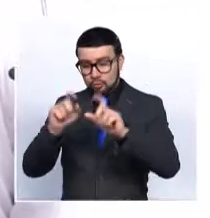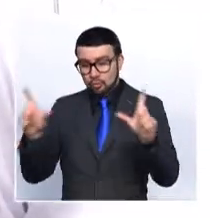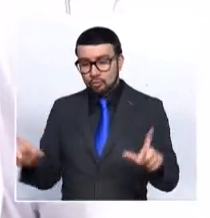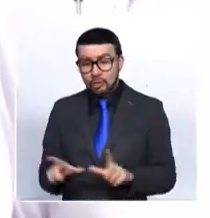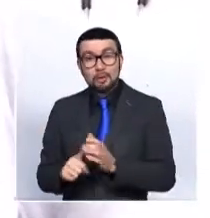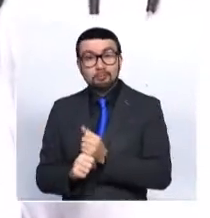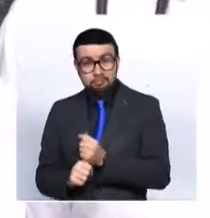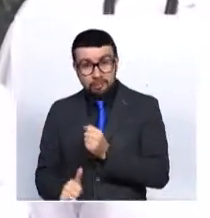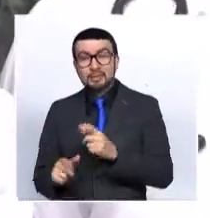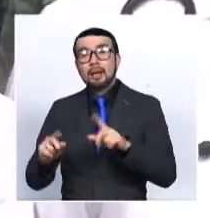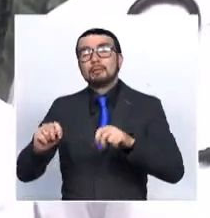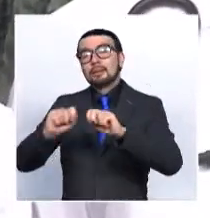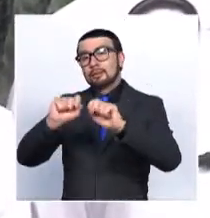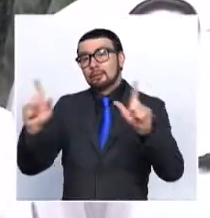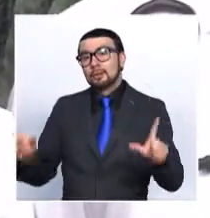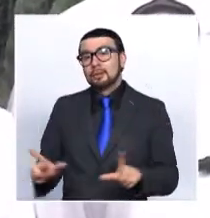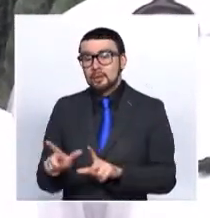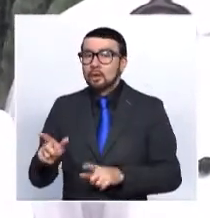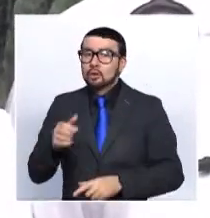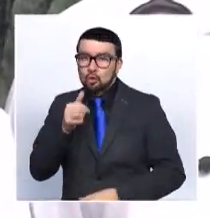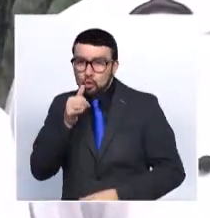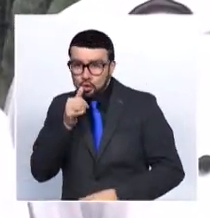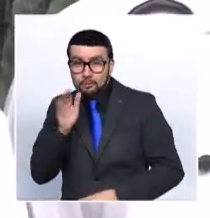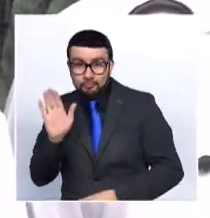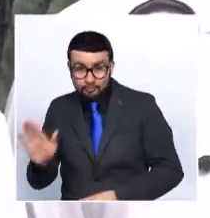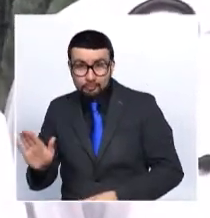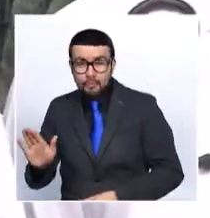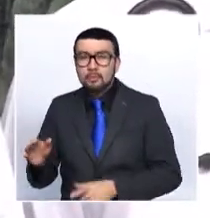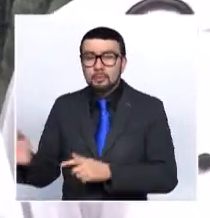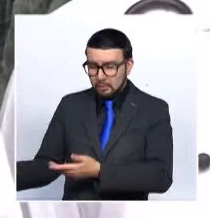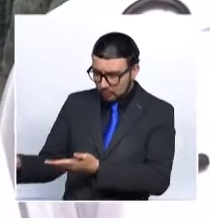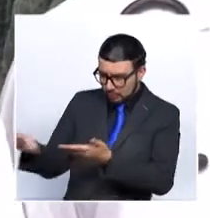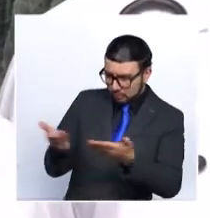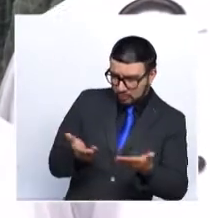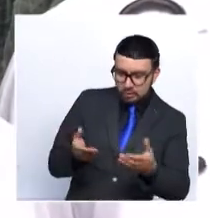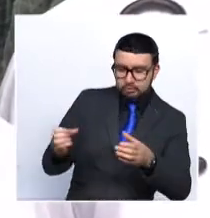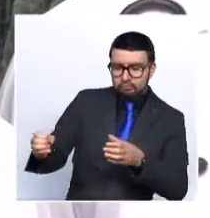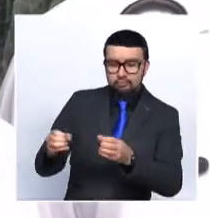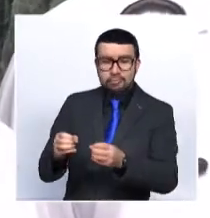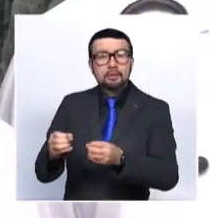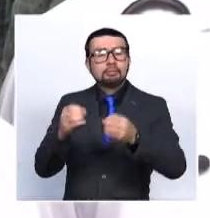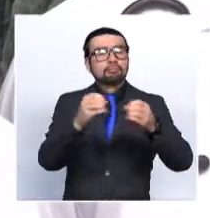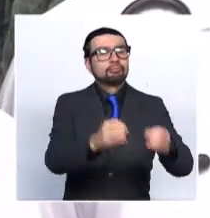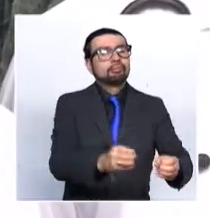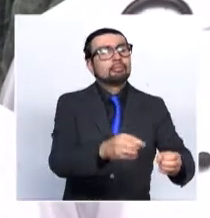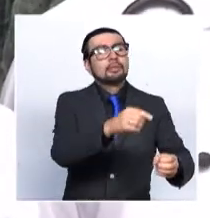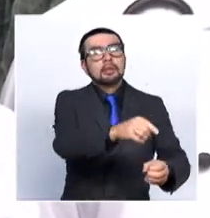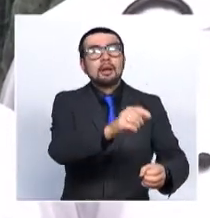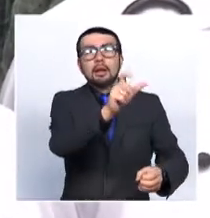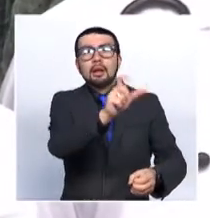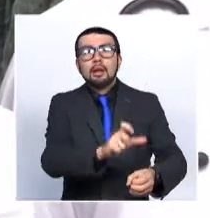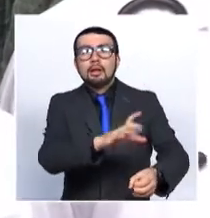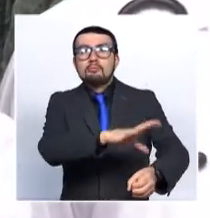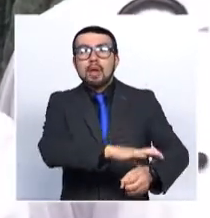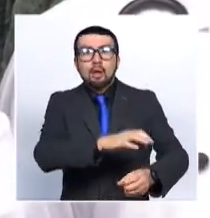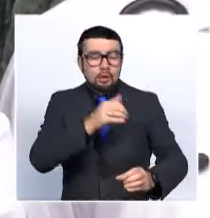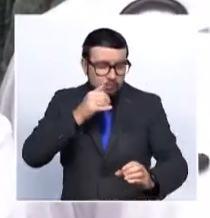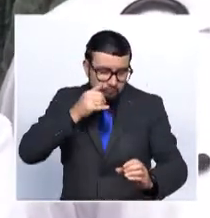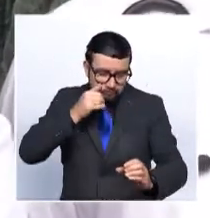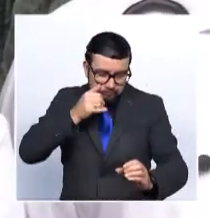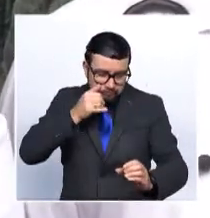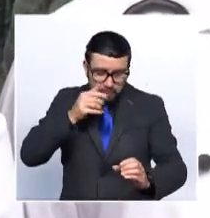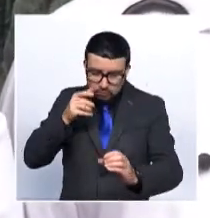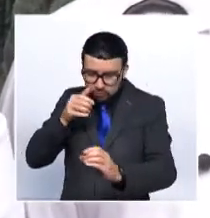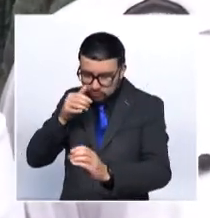orina para que de esta forma le puedan realizar los exámenes de laboratorio. Manejamos un paquete muy completo en el que viene